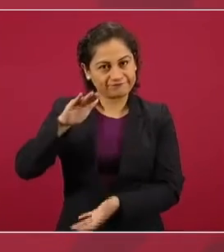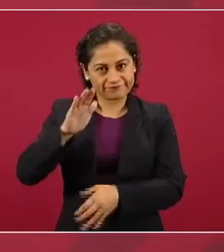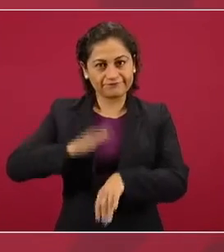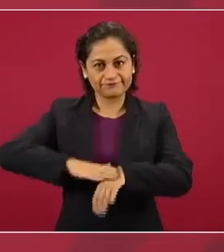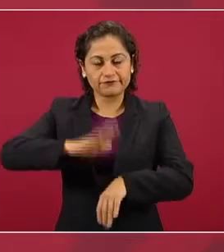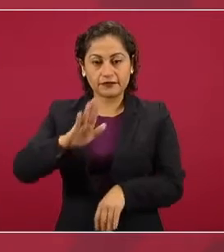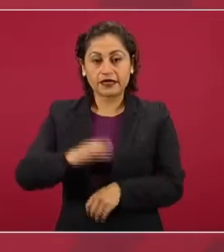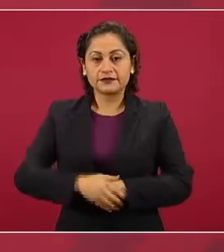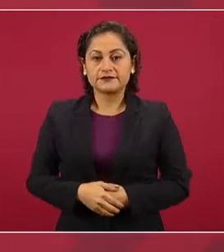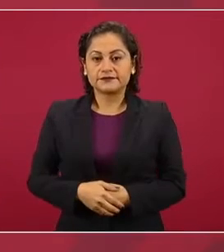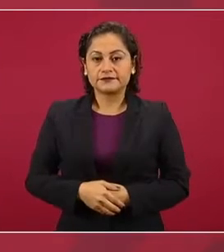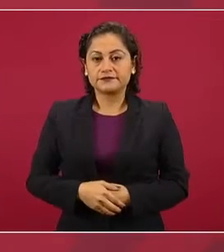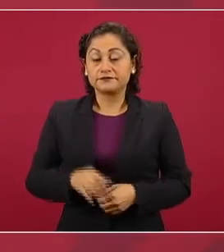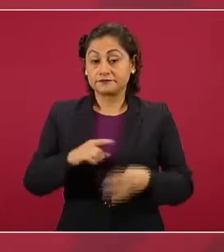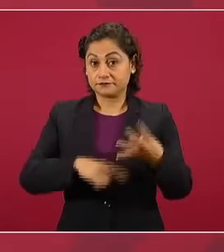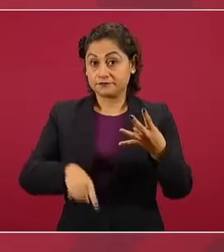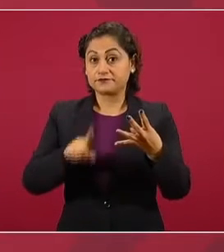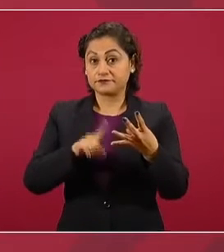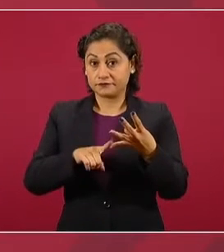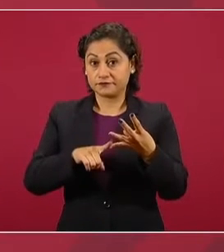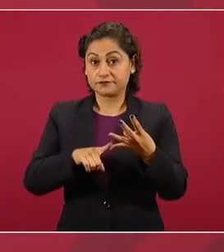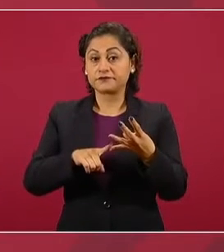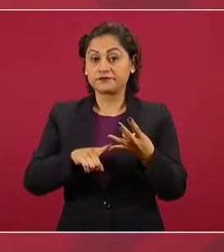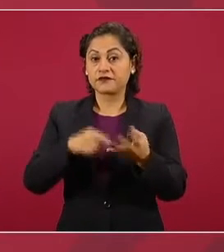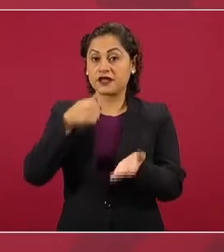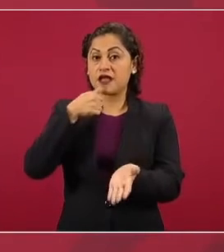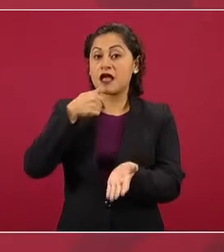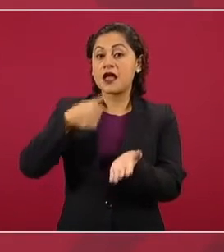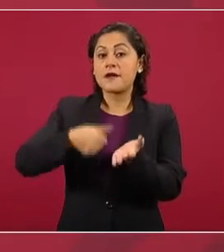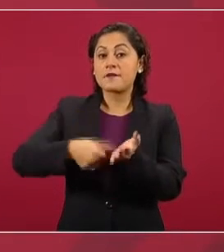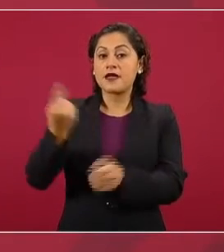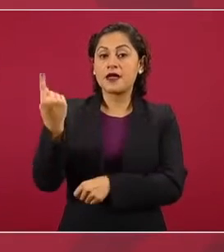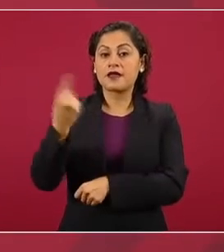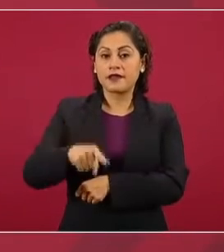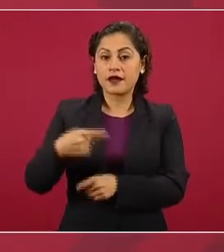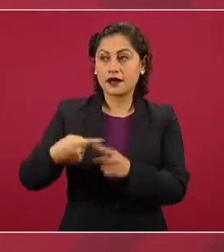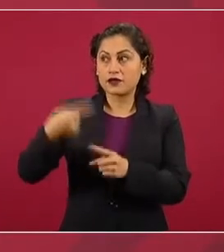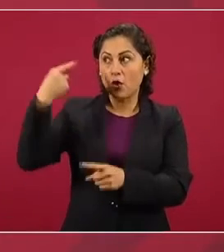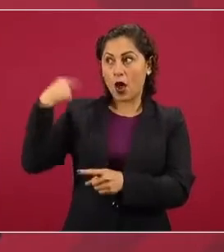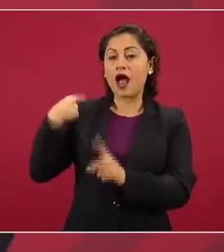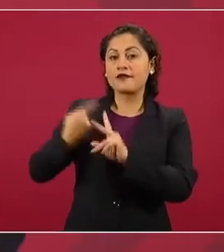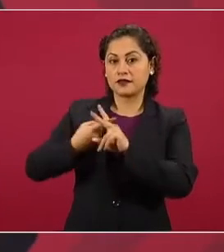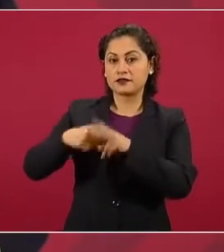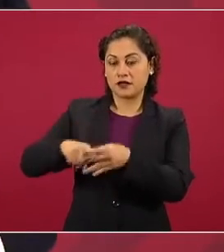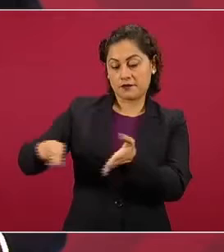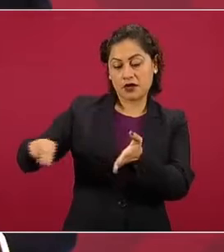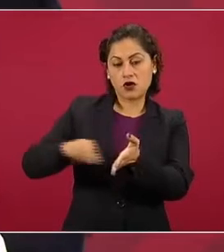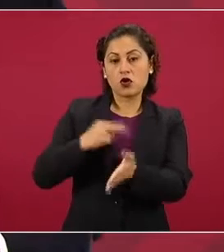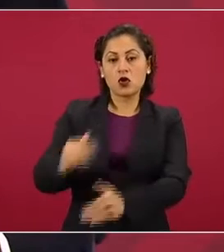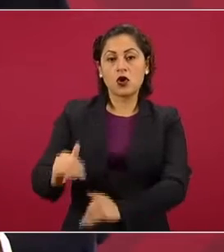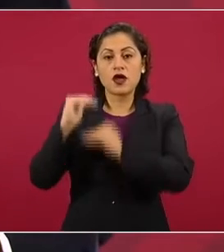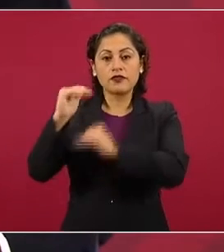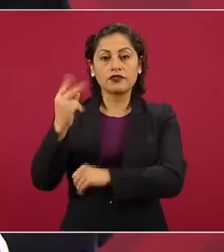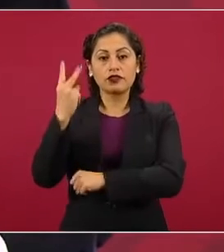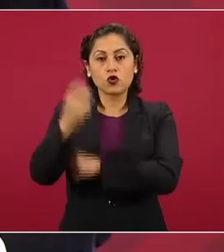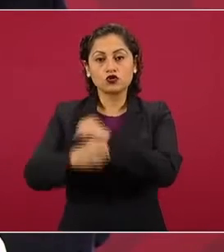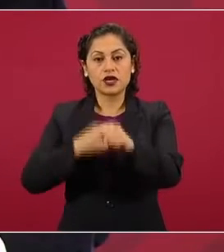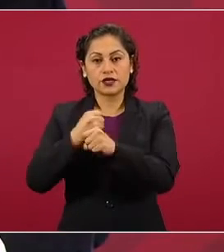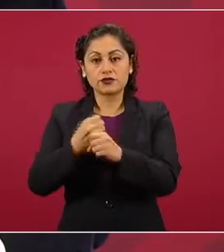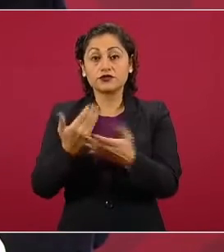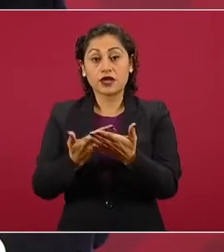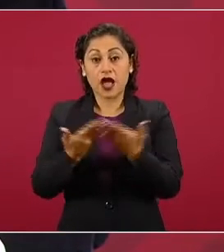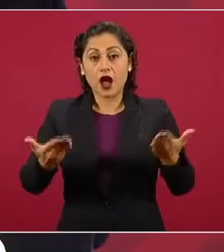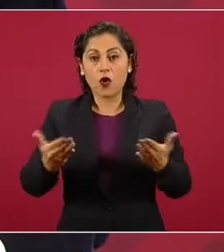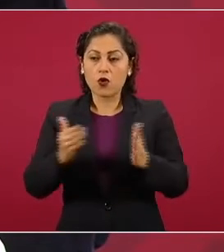la vigencia de este decreto porque estaba firmado para 2 años, se amplía